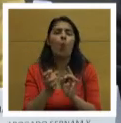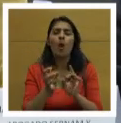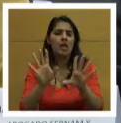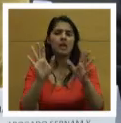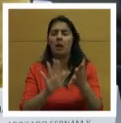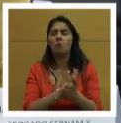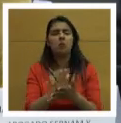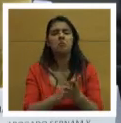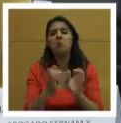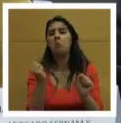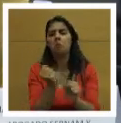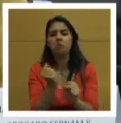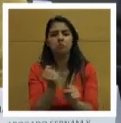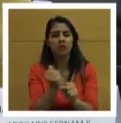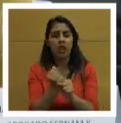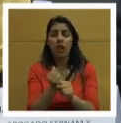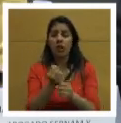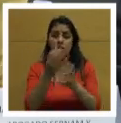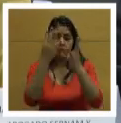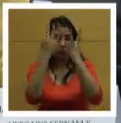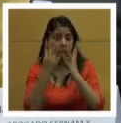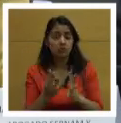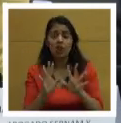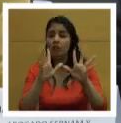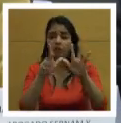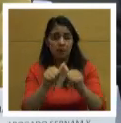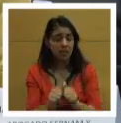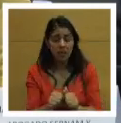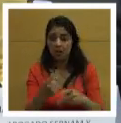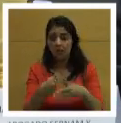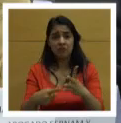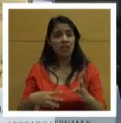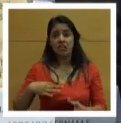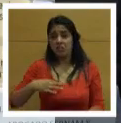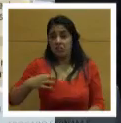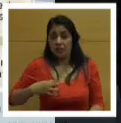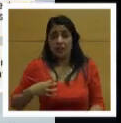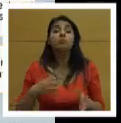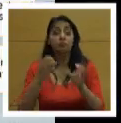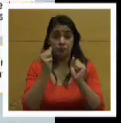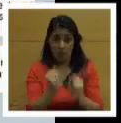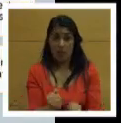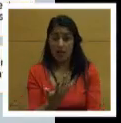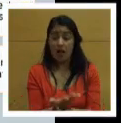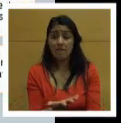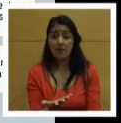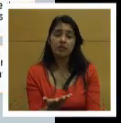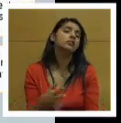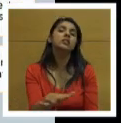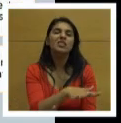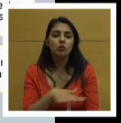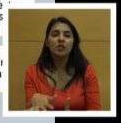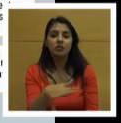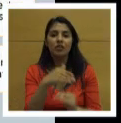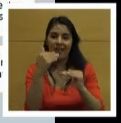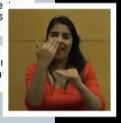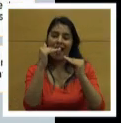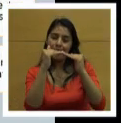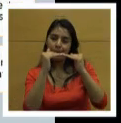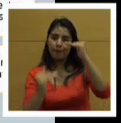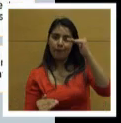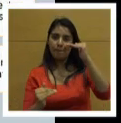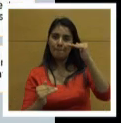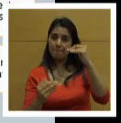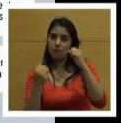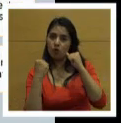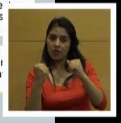materias laborales, materias penales, ¿no es cierto?, de familia, civiles, etcétera, podemos encontrar situaciones asimétricas de poder,